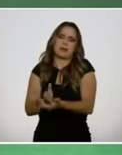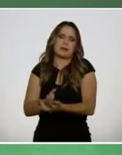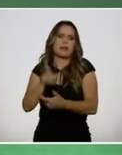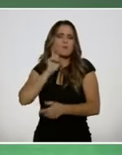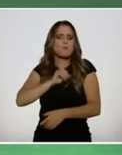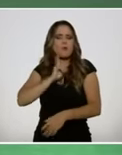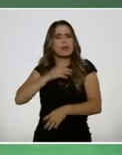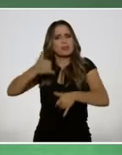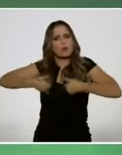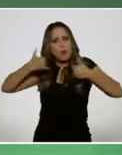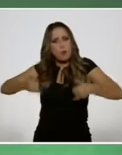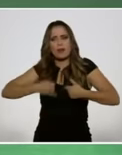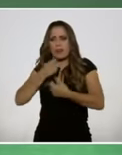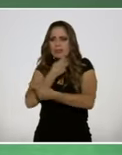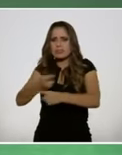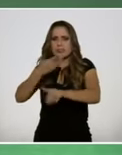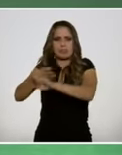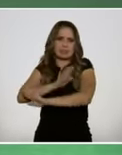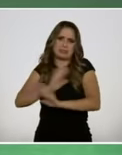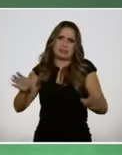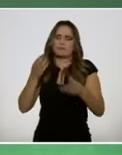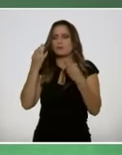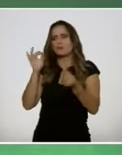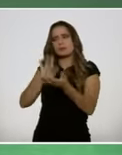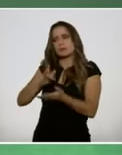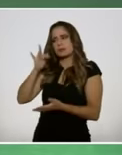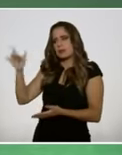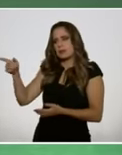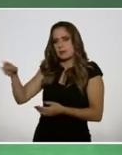de mujeres, de jóvenes y de niños. Muchas gracias,